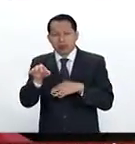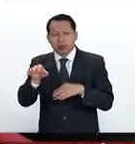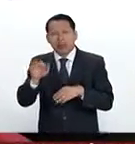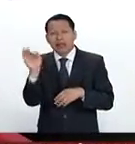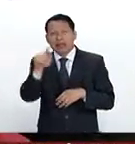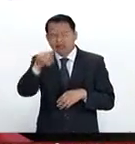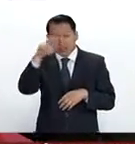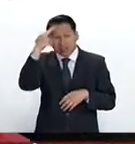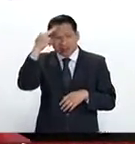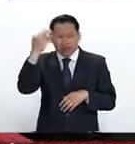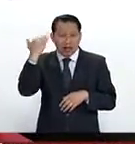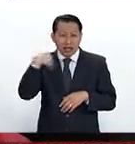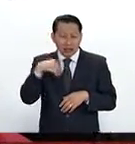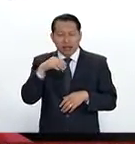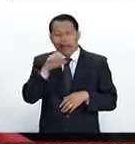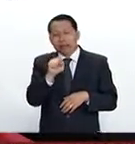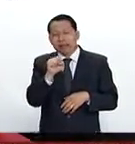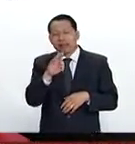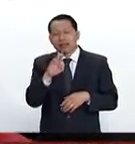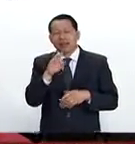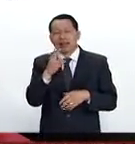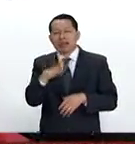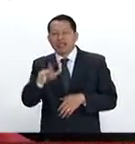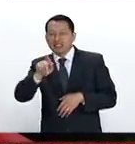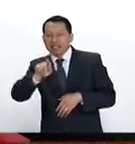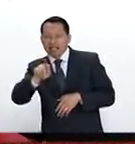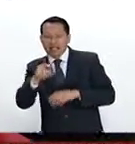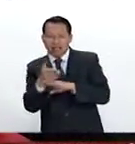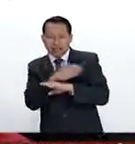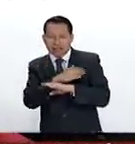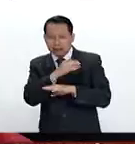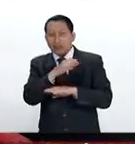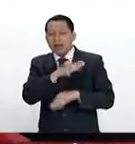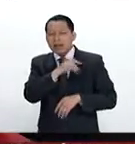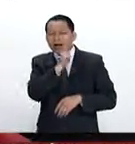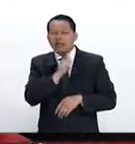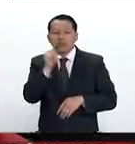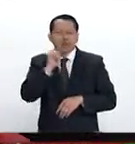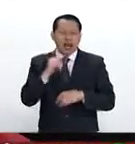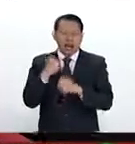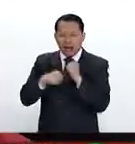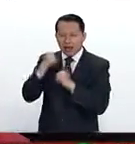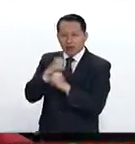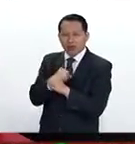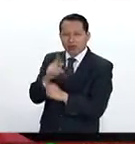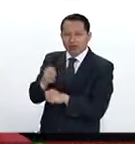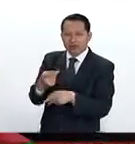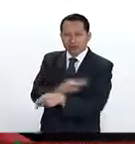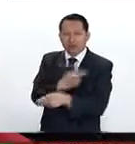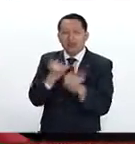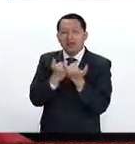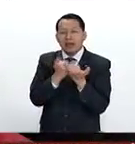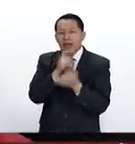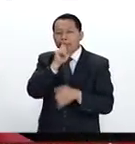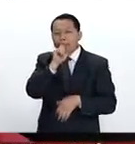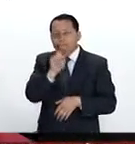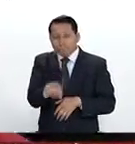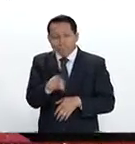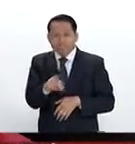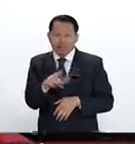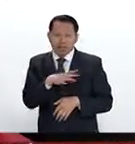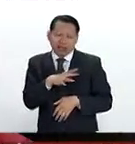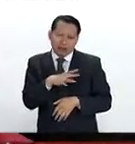esta famosa ley SB 1070 de Arizona hace algunos años, que precisamente esas eran las provisiones que fueron